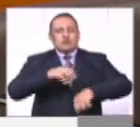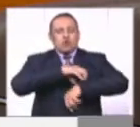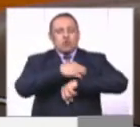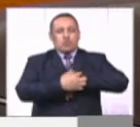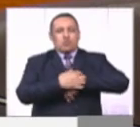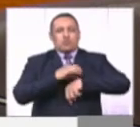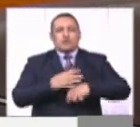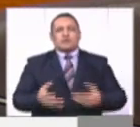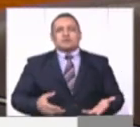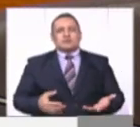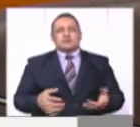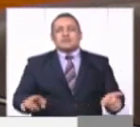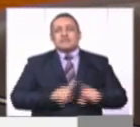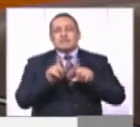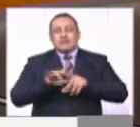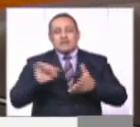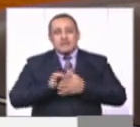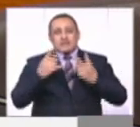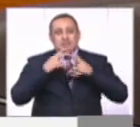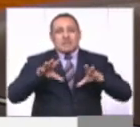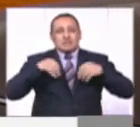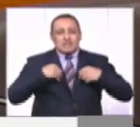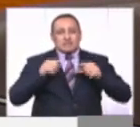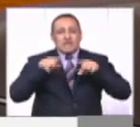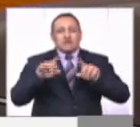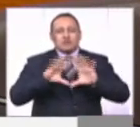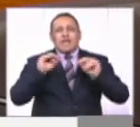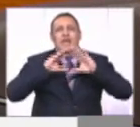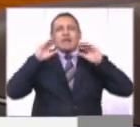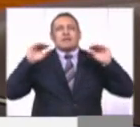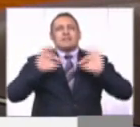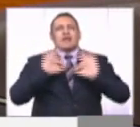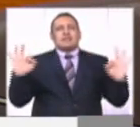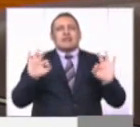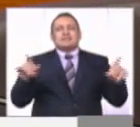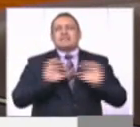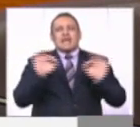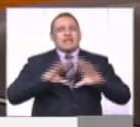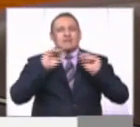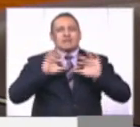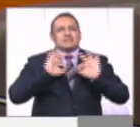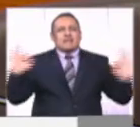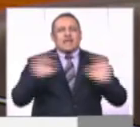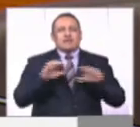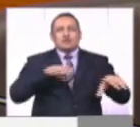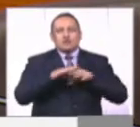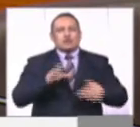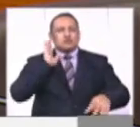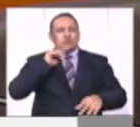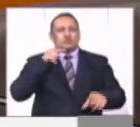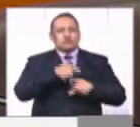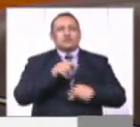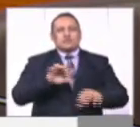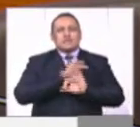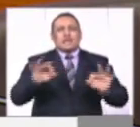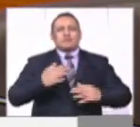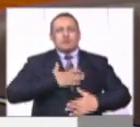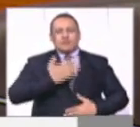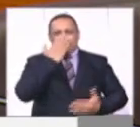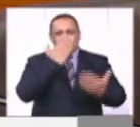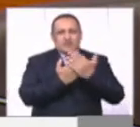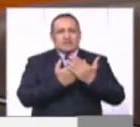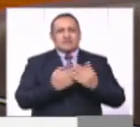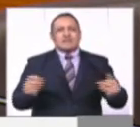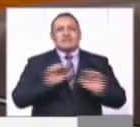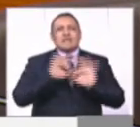joyas y seguimos permitiendo eso y nadie levanta la voz nadie dice nada nos insultan en nuestra propia cara